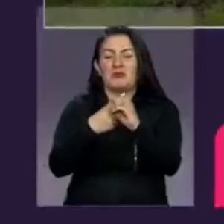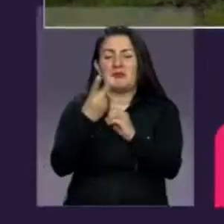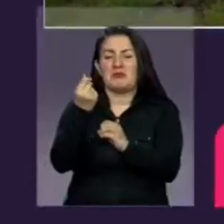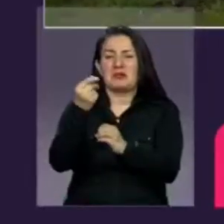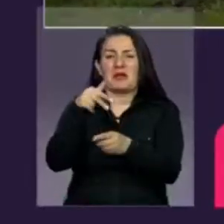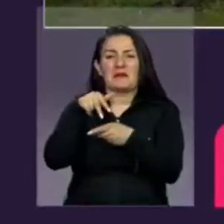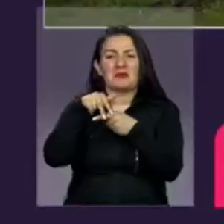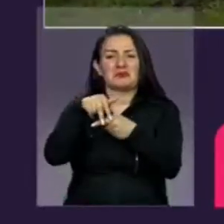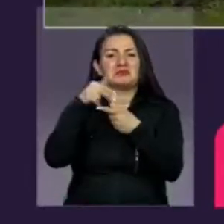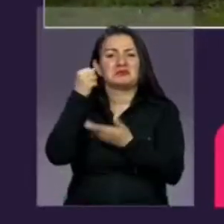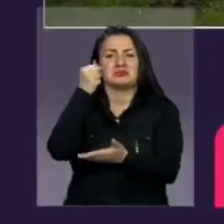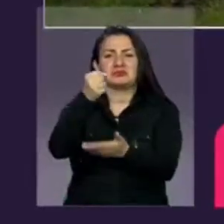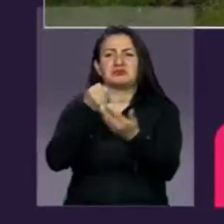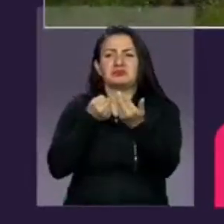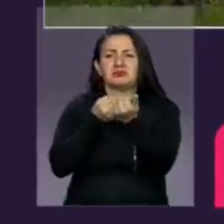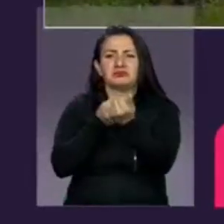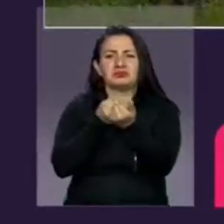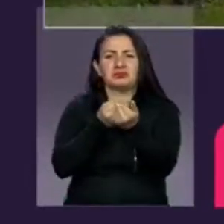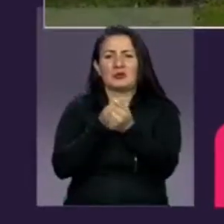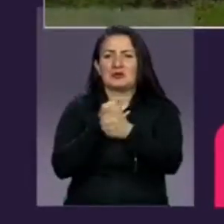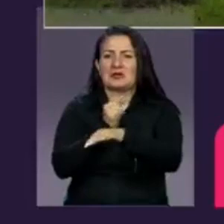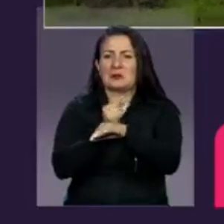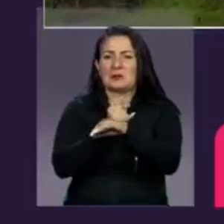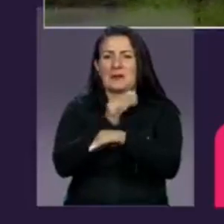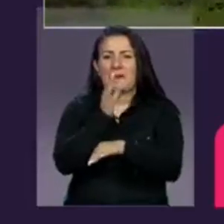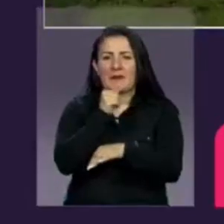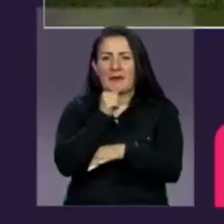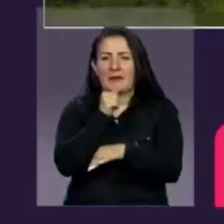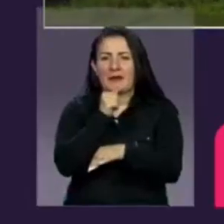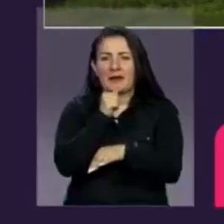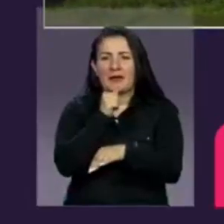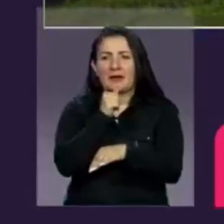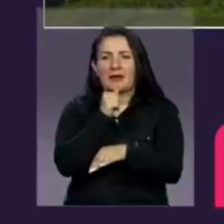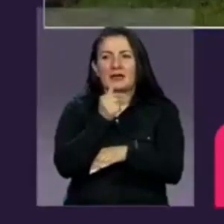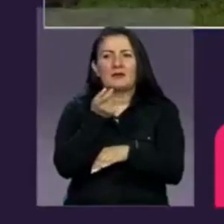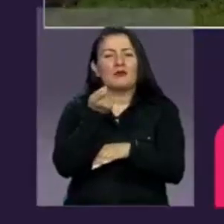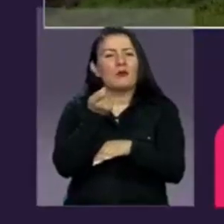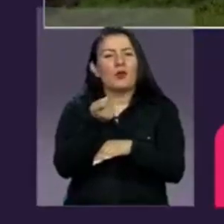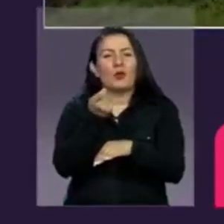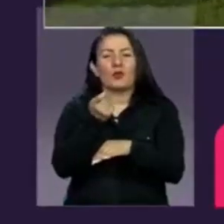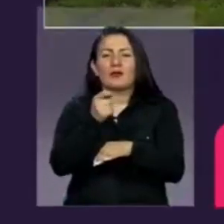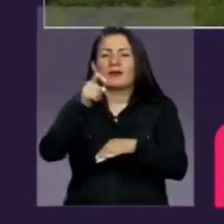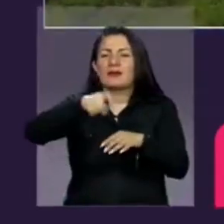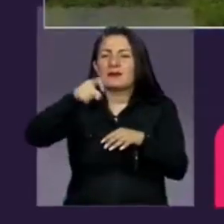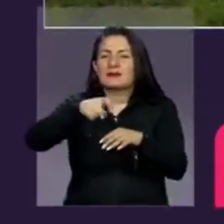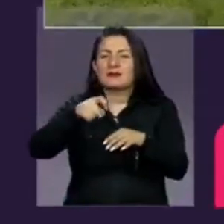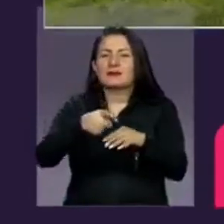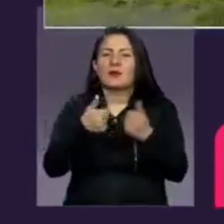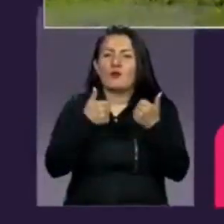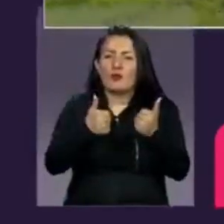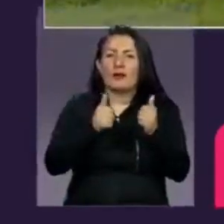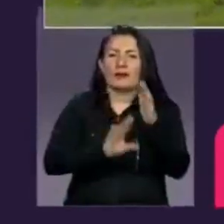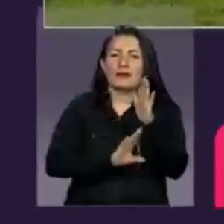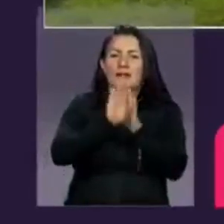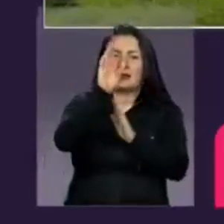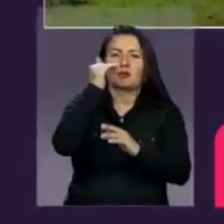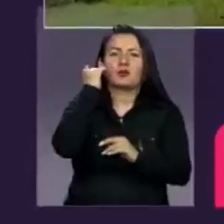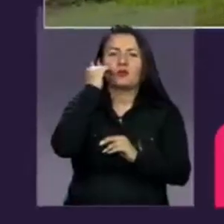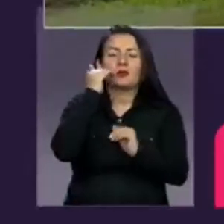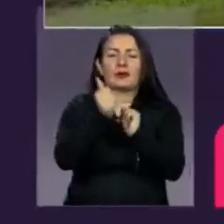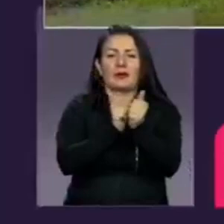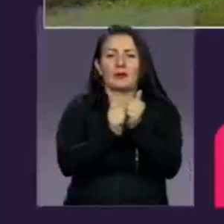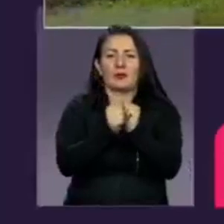poco apoyo de las instituciones y poco de lo que se necesita para el buen desarrollo de la mujer en el